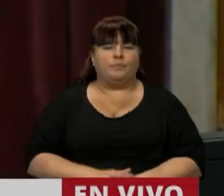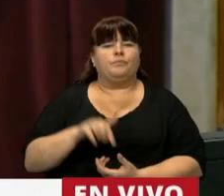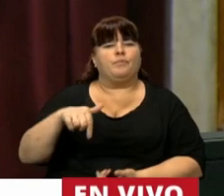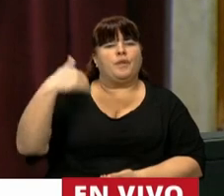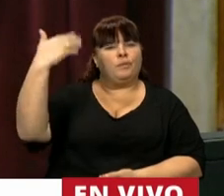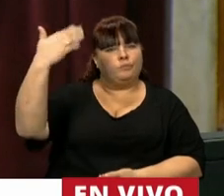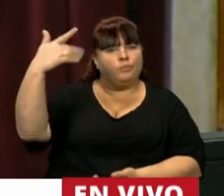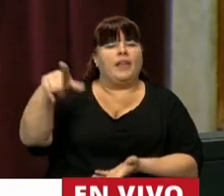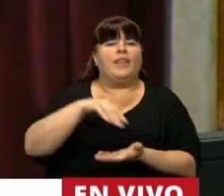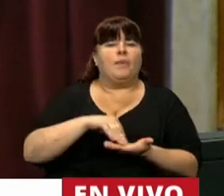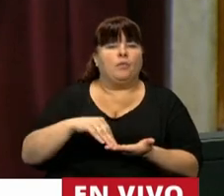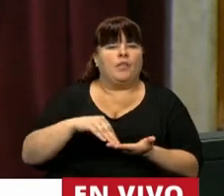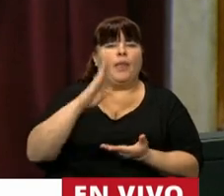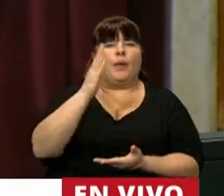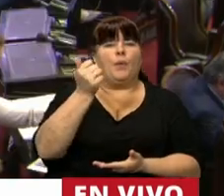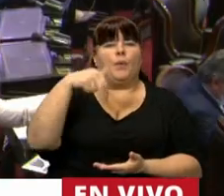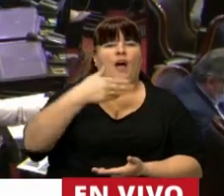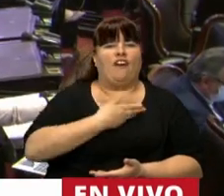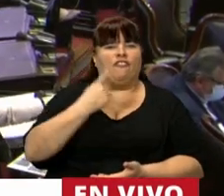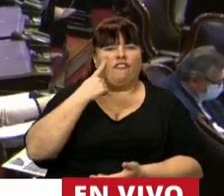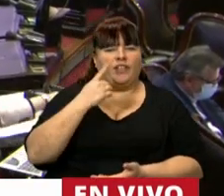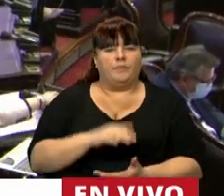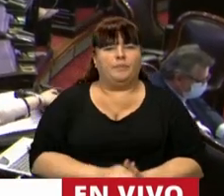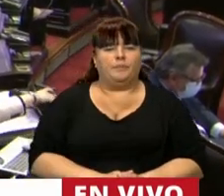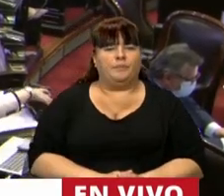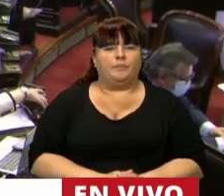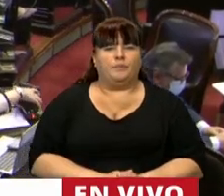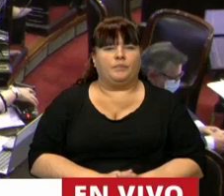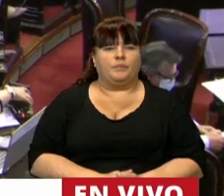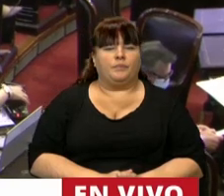Tiene la palabra la diputada Karina Banfi.